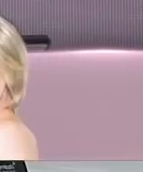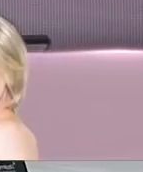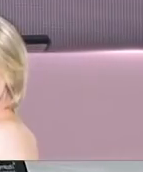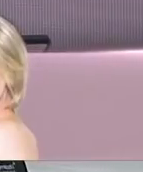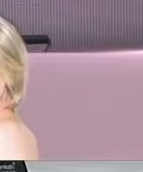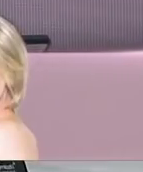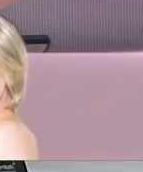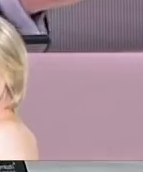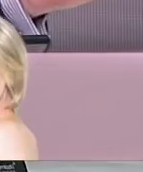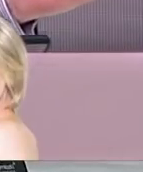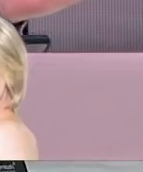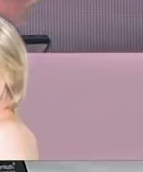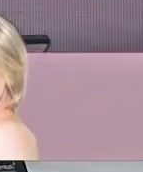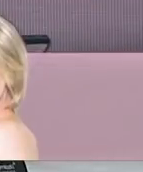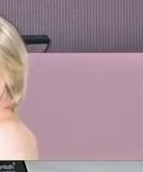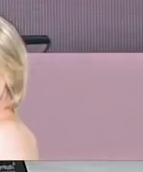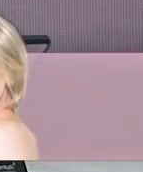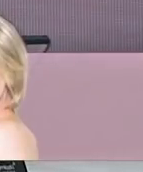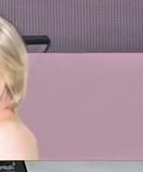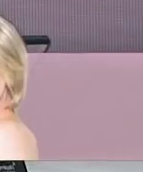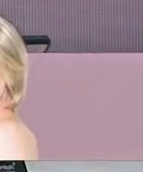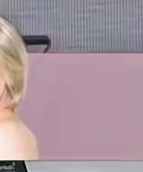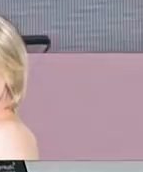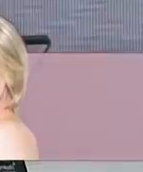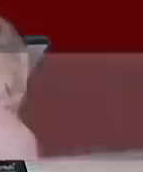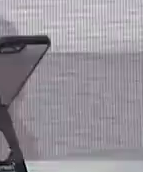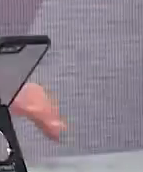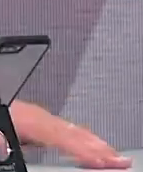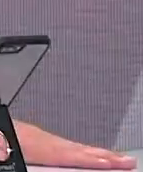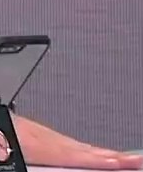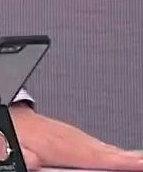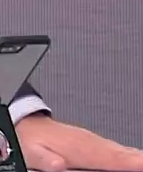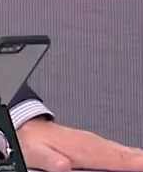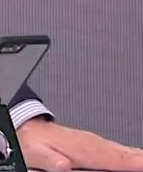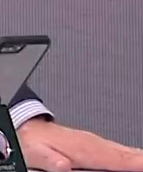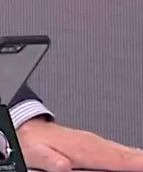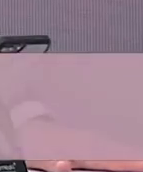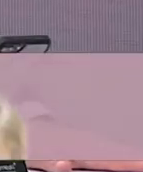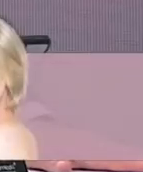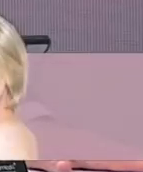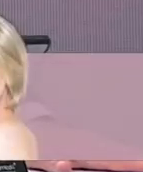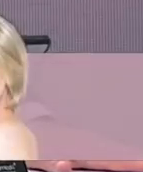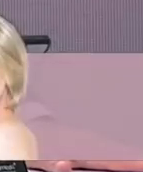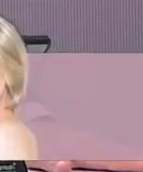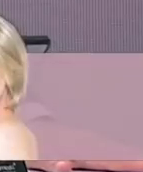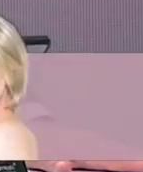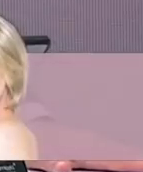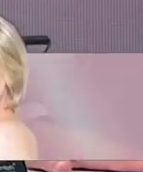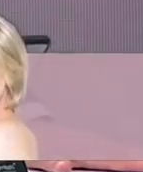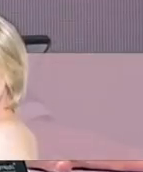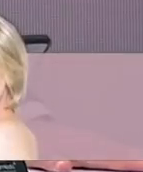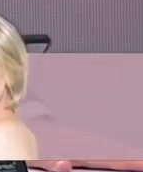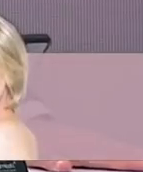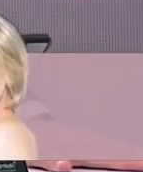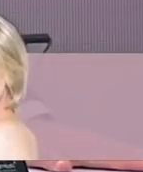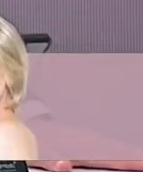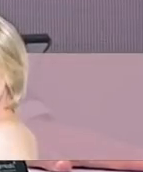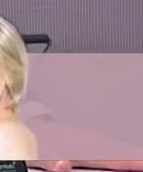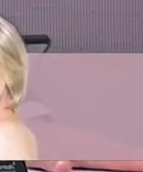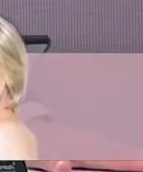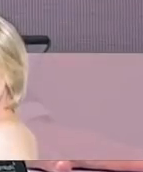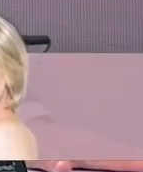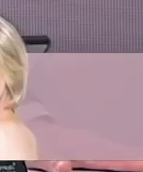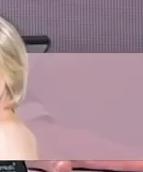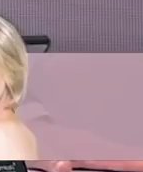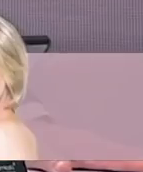pasar nada. No me duele nada, todo está bien. Y esa puede ser la maldición. No me duele nada, todo está